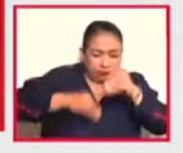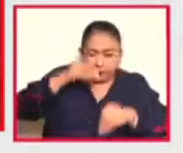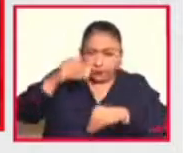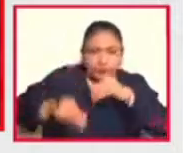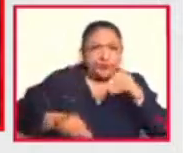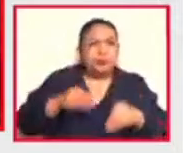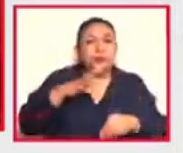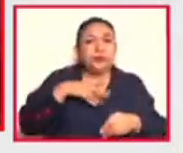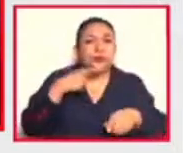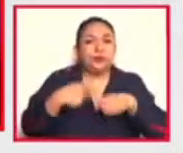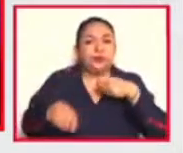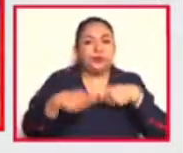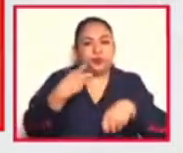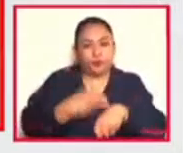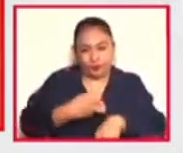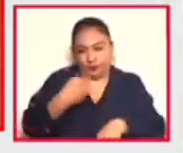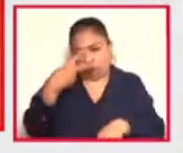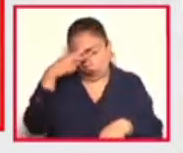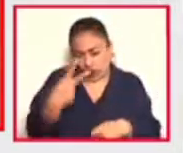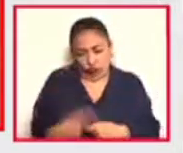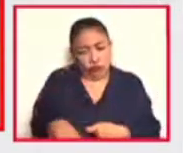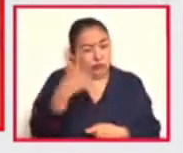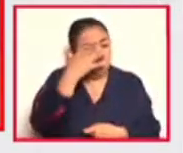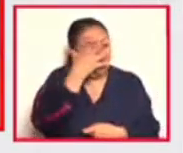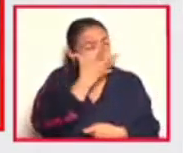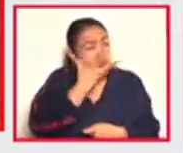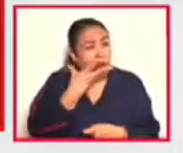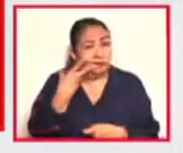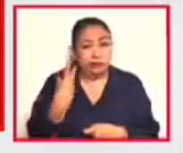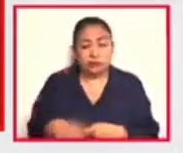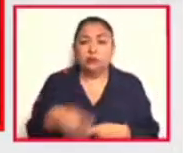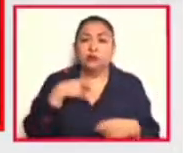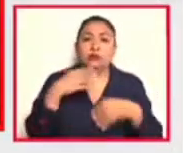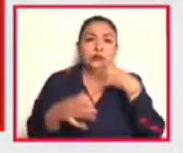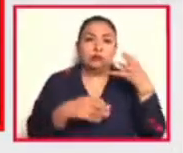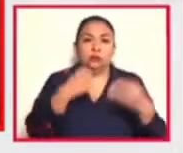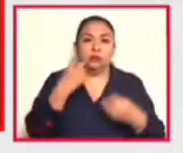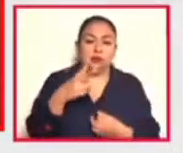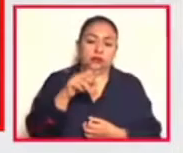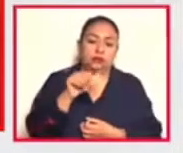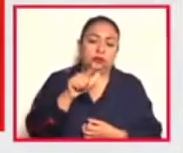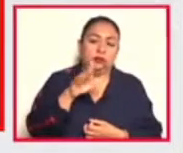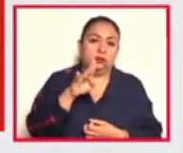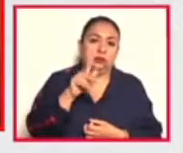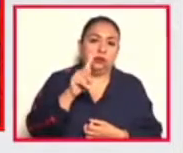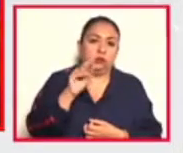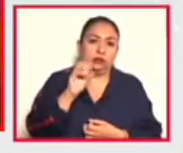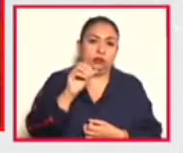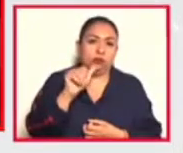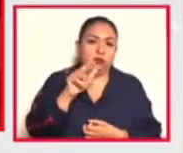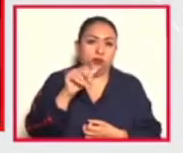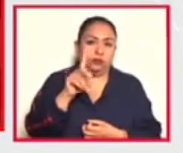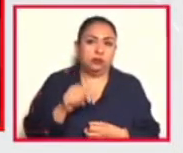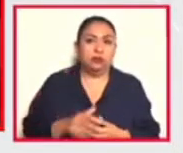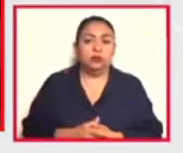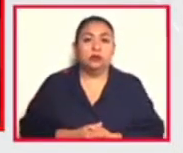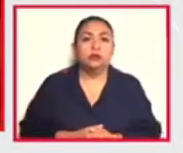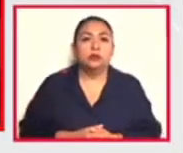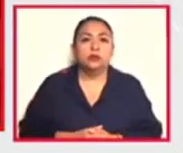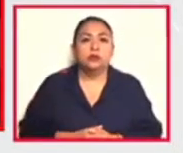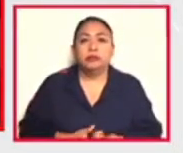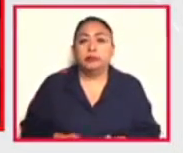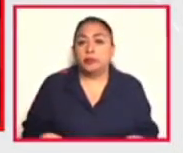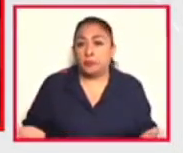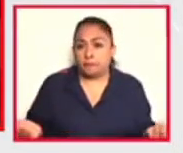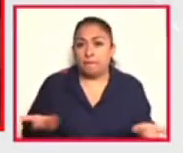cartonería mexicana maravillosa. Noticias 22, Alberto Aranda. Bueno, y